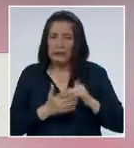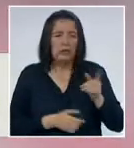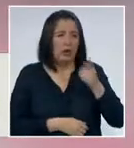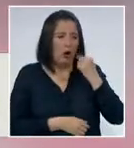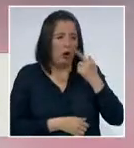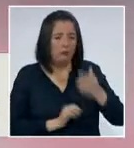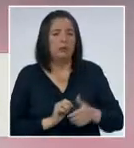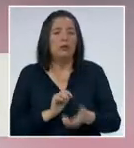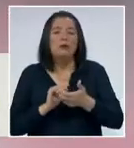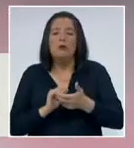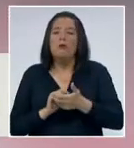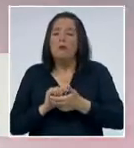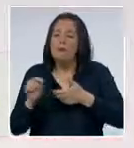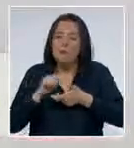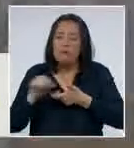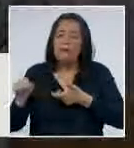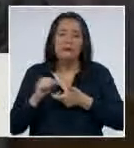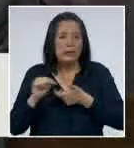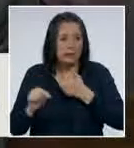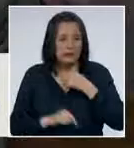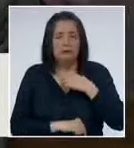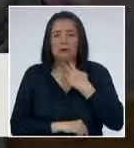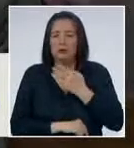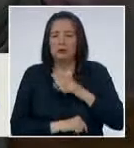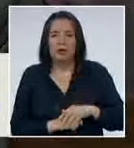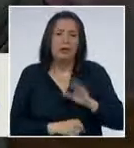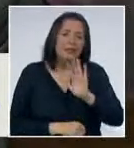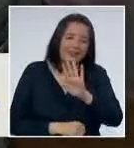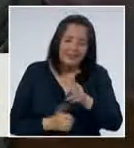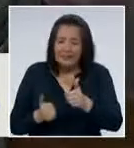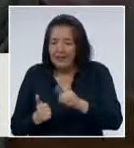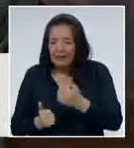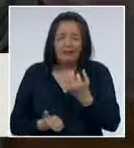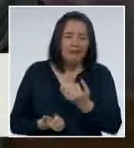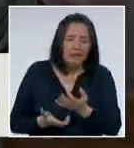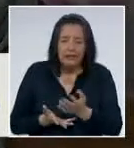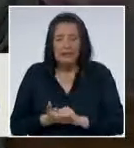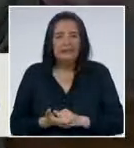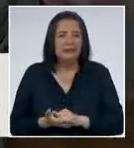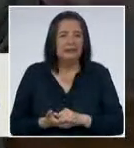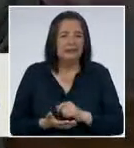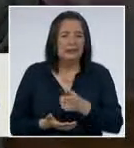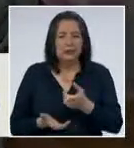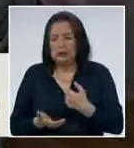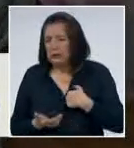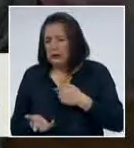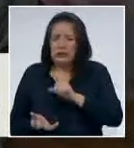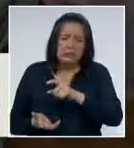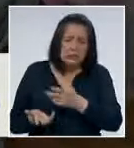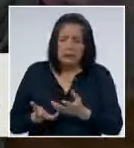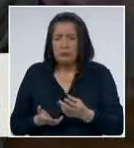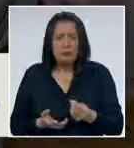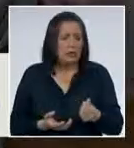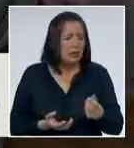de dejarle un mensaje de voz. ¿Cómo estás, Rafa? ¿Qué necesitas? Voy a dejarle plata a alguien